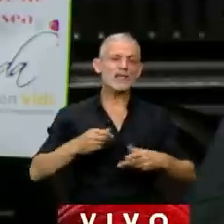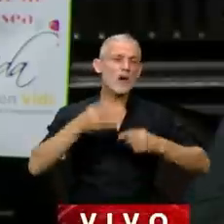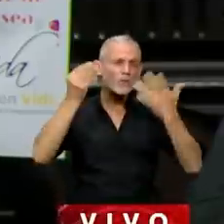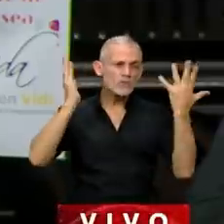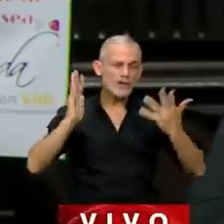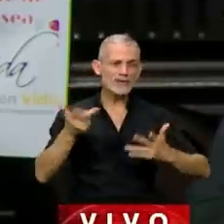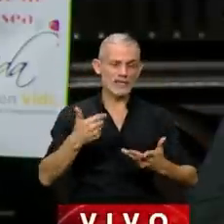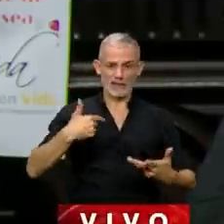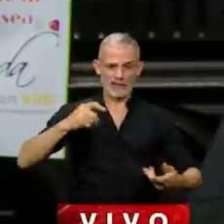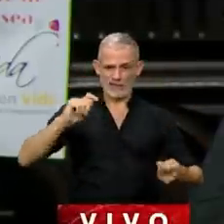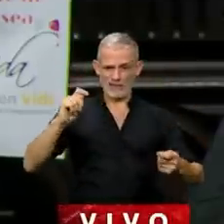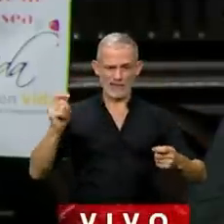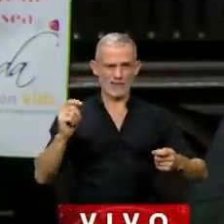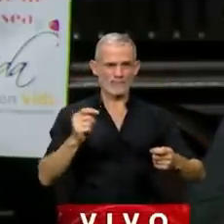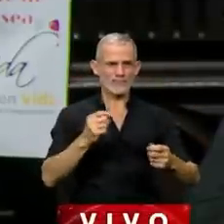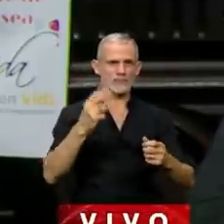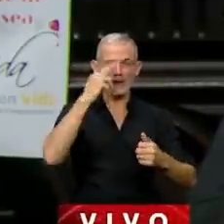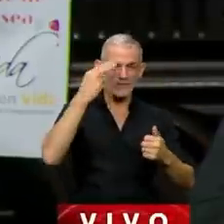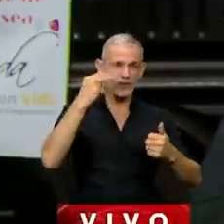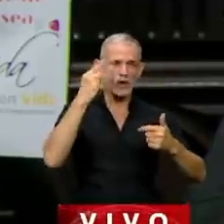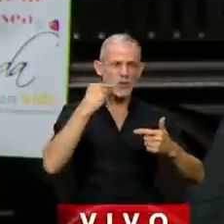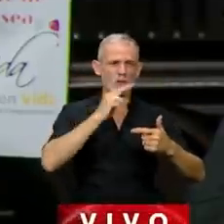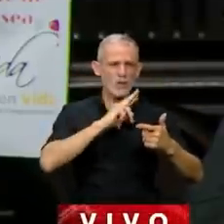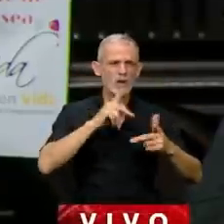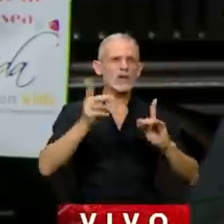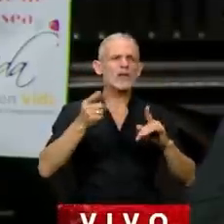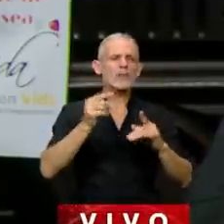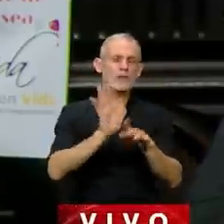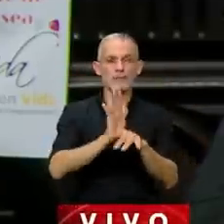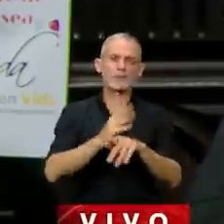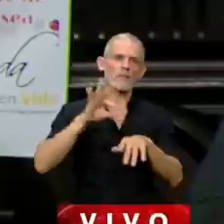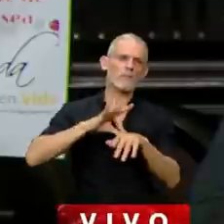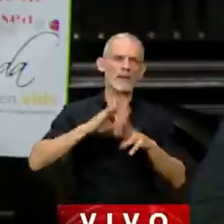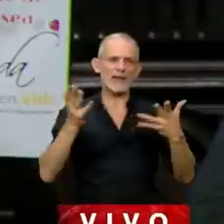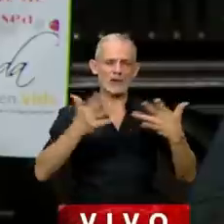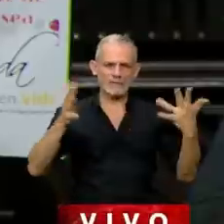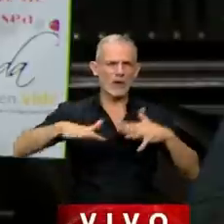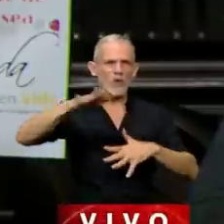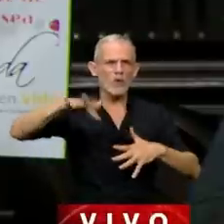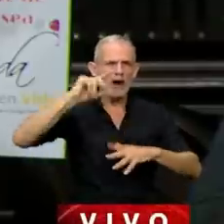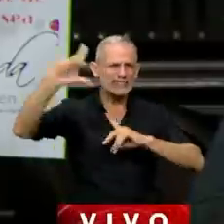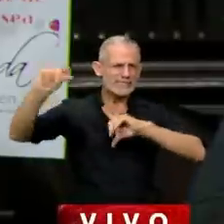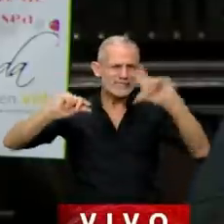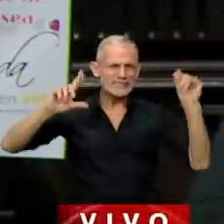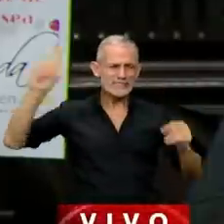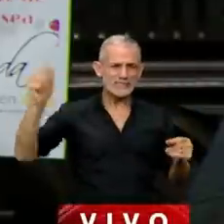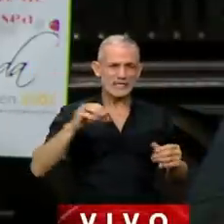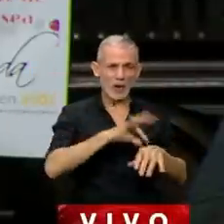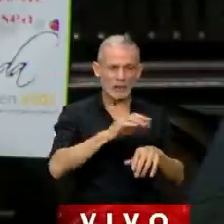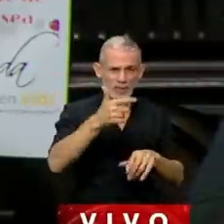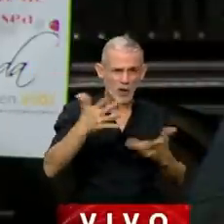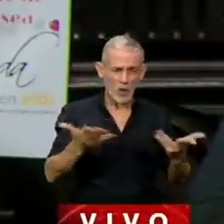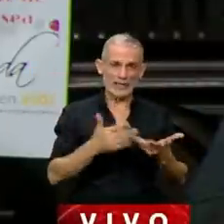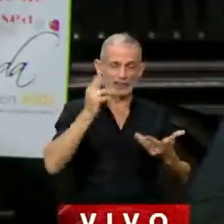veces transformándose en enfermeros, en enfermeras, pero también en médicos y médicas en aquellos lugares recónditos de la Argentina donde no